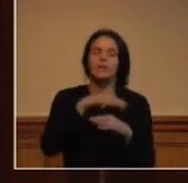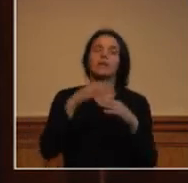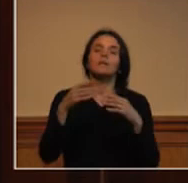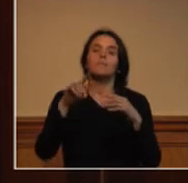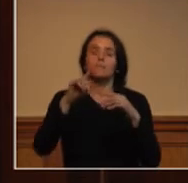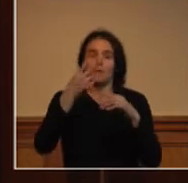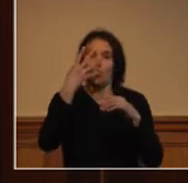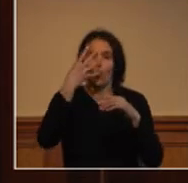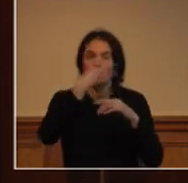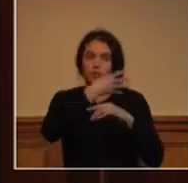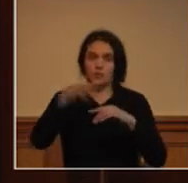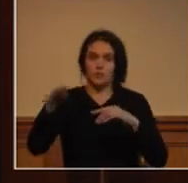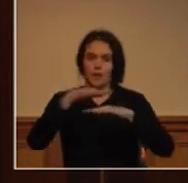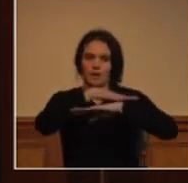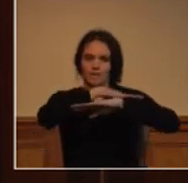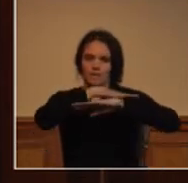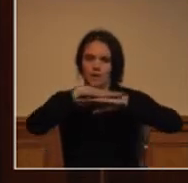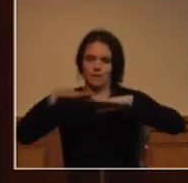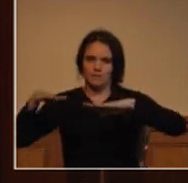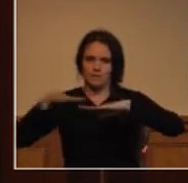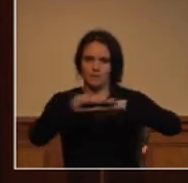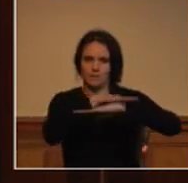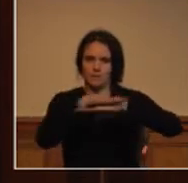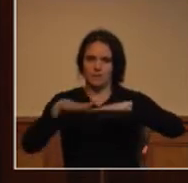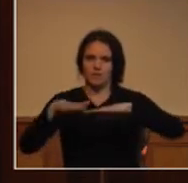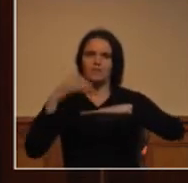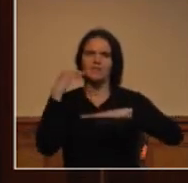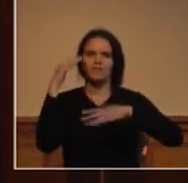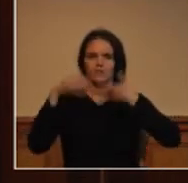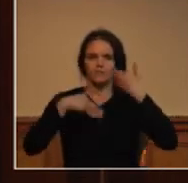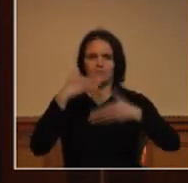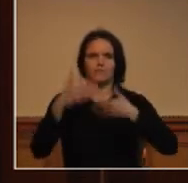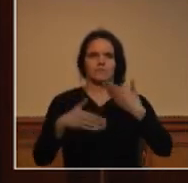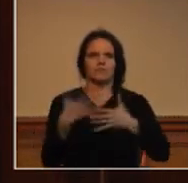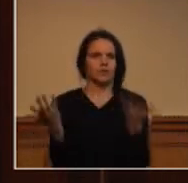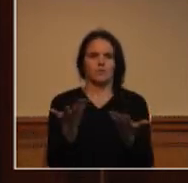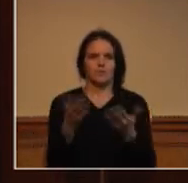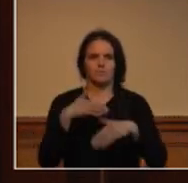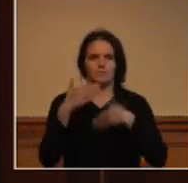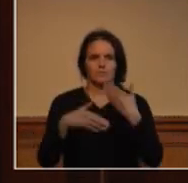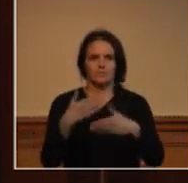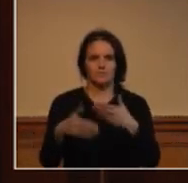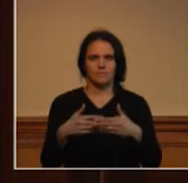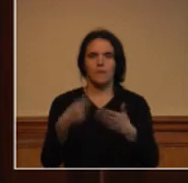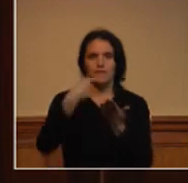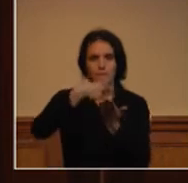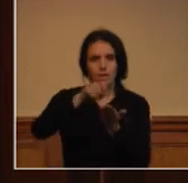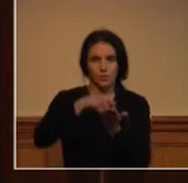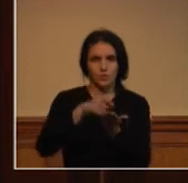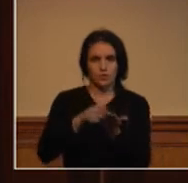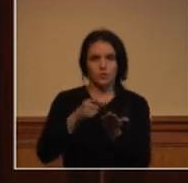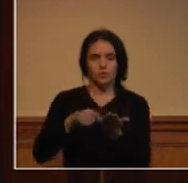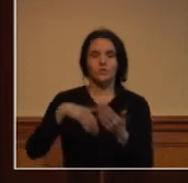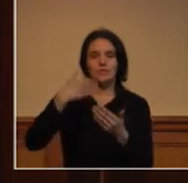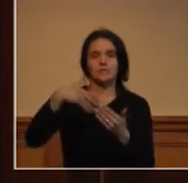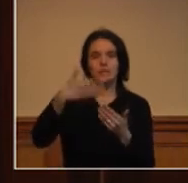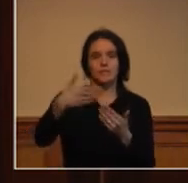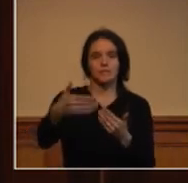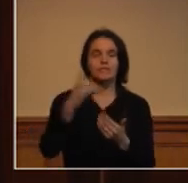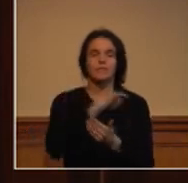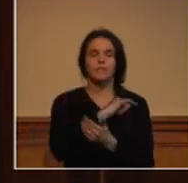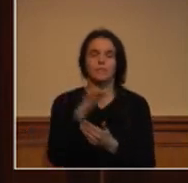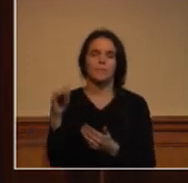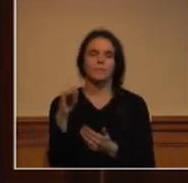nos muestran cómo va el ritmo del chico. Todas las mediciones siguientes